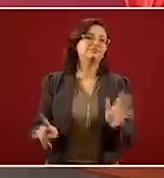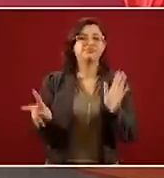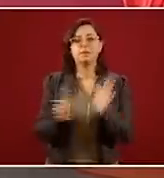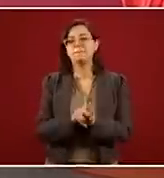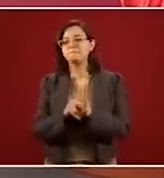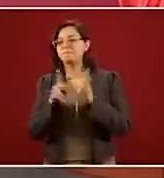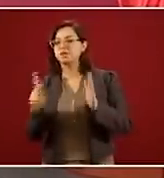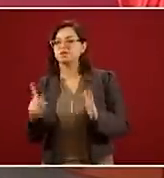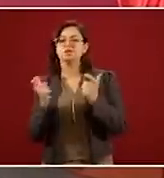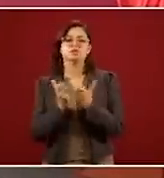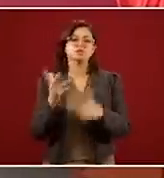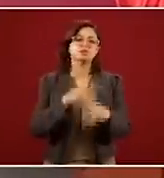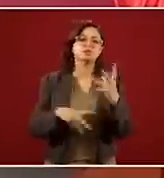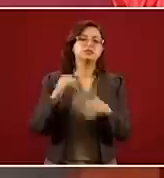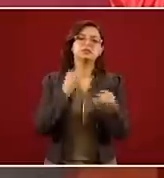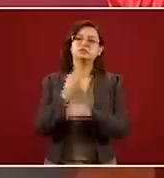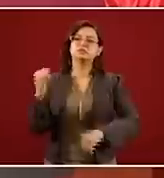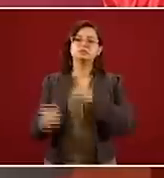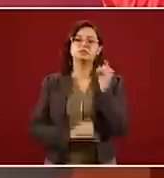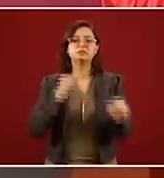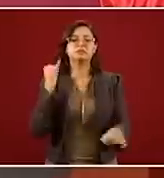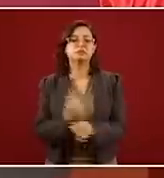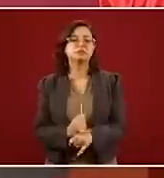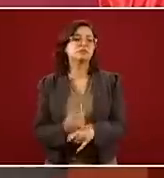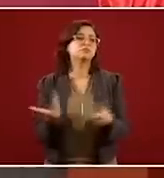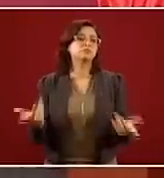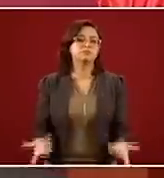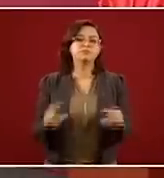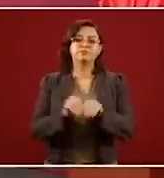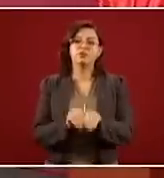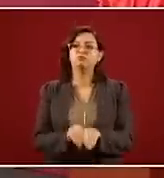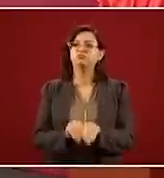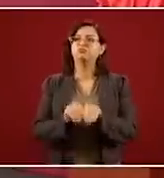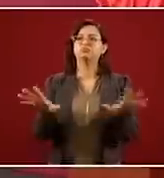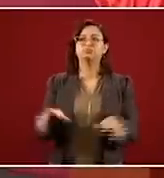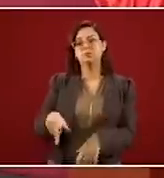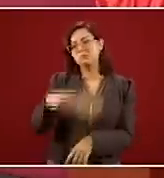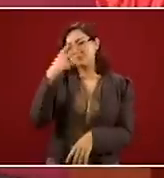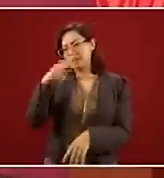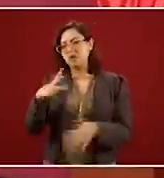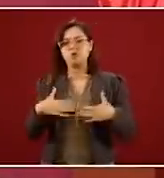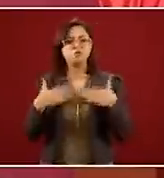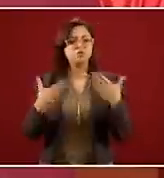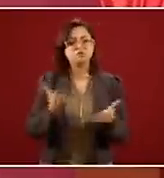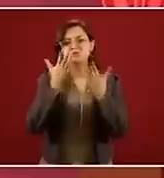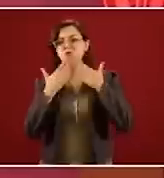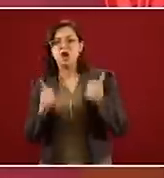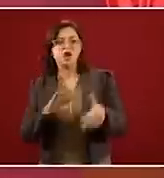en finanzas a nivel internacional. No hay confianza en México, no se respetan los